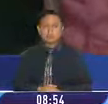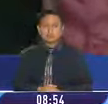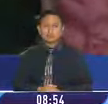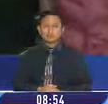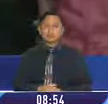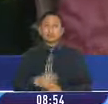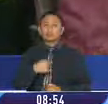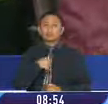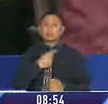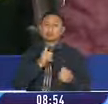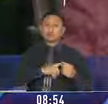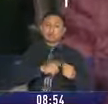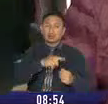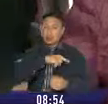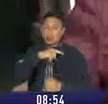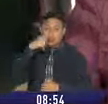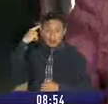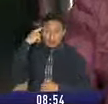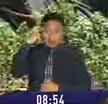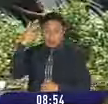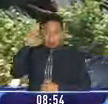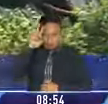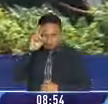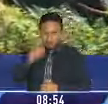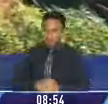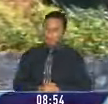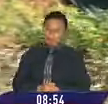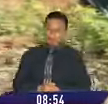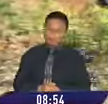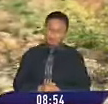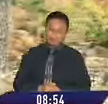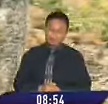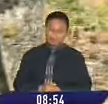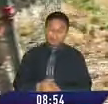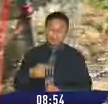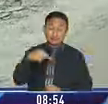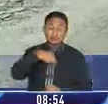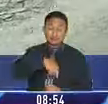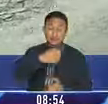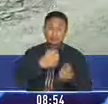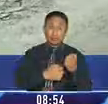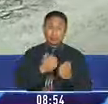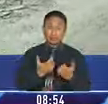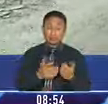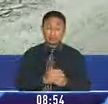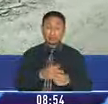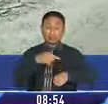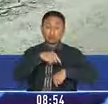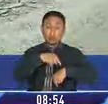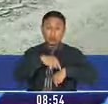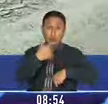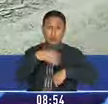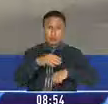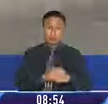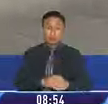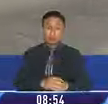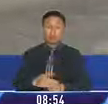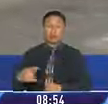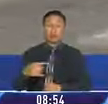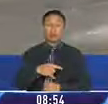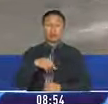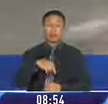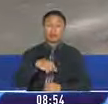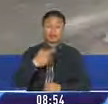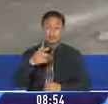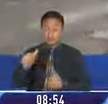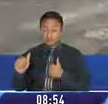Quito, no, que no se hagan los locos, como se dice. Esto ha generado un verdadero caos, sobre todo en horas pico, sin contar que a unos